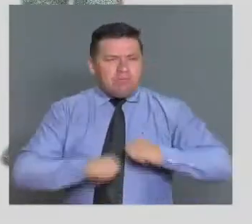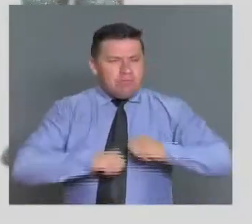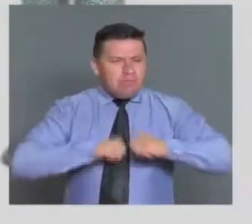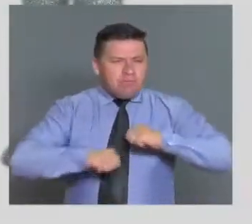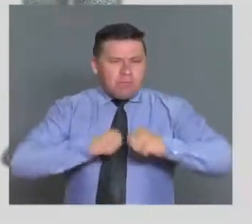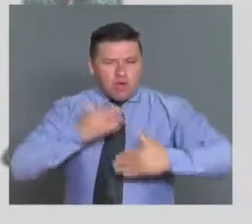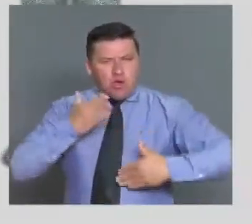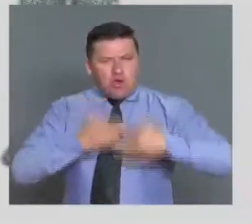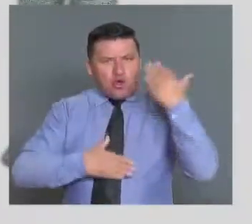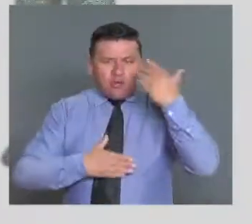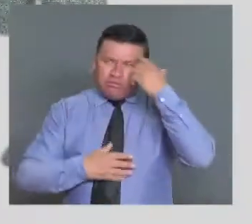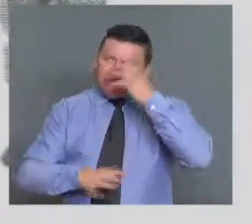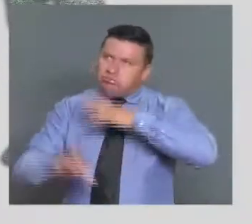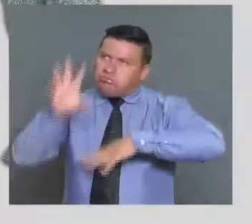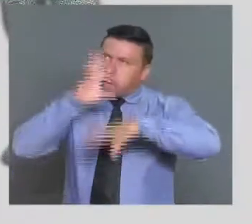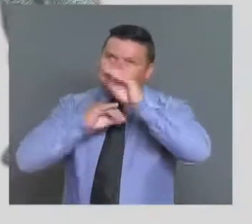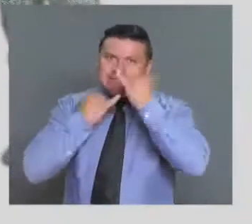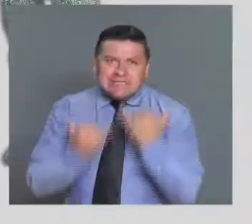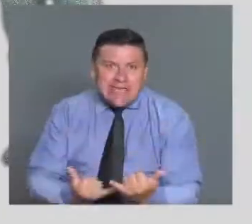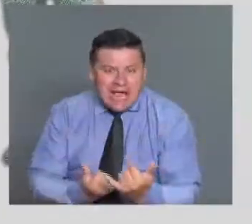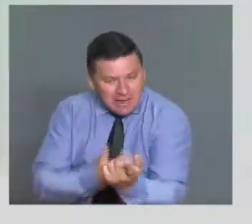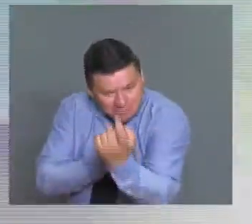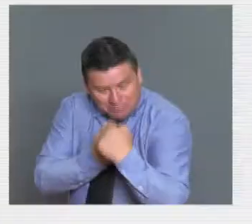y comienza a aprender ahora.